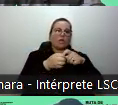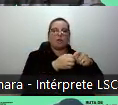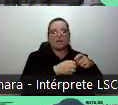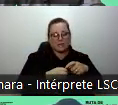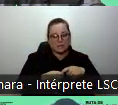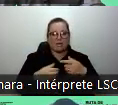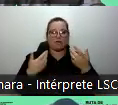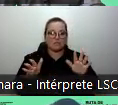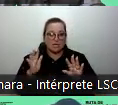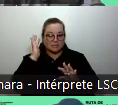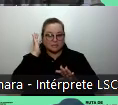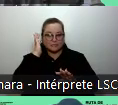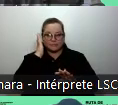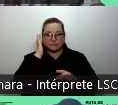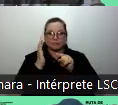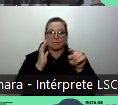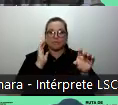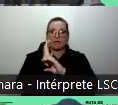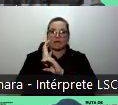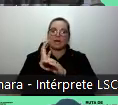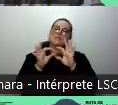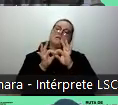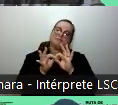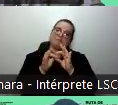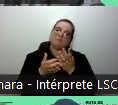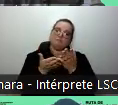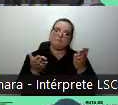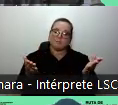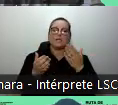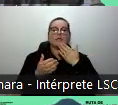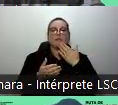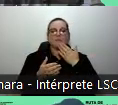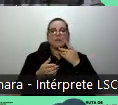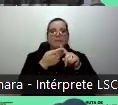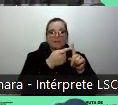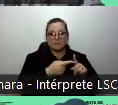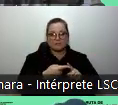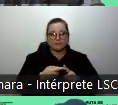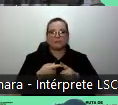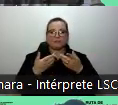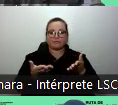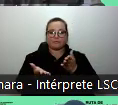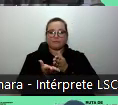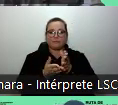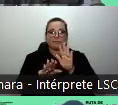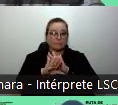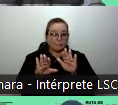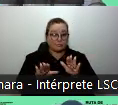conectado y sus carreras así que se lo agradecemos agradecemos la participación Aquí vamos a